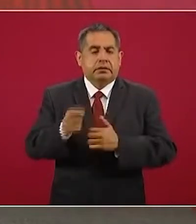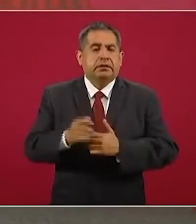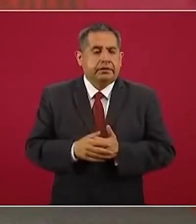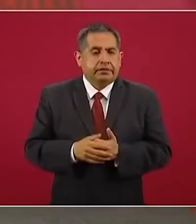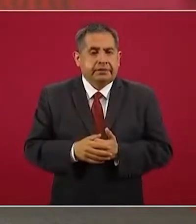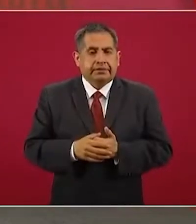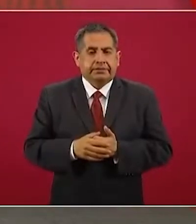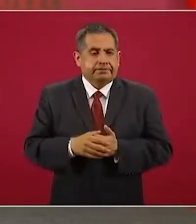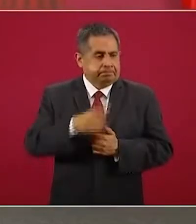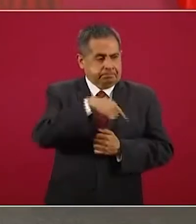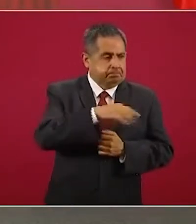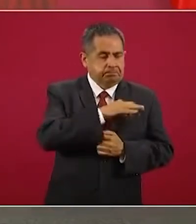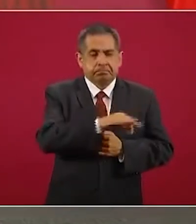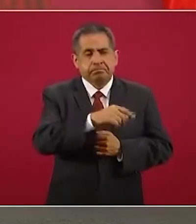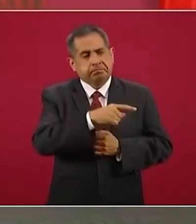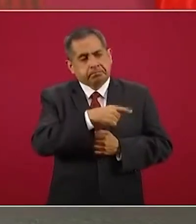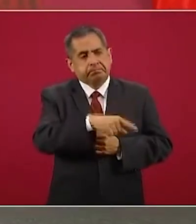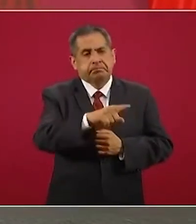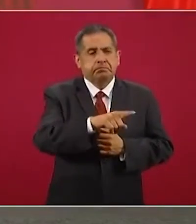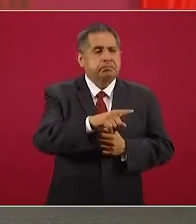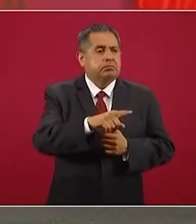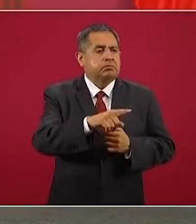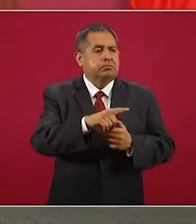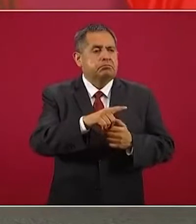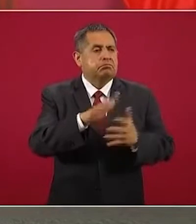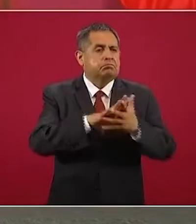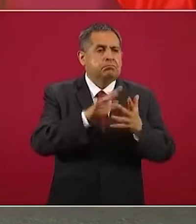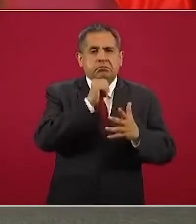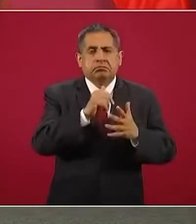cumplir sus condenas en libertad,